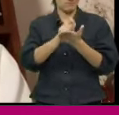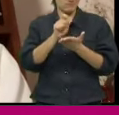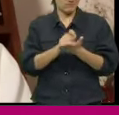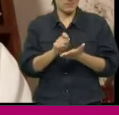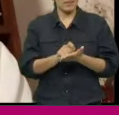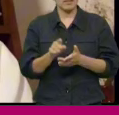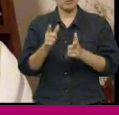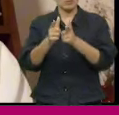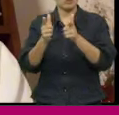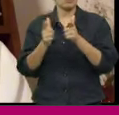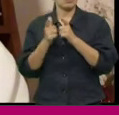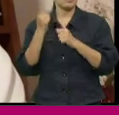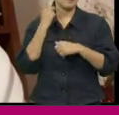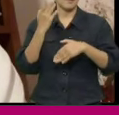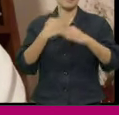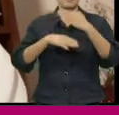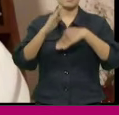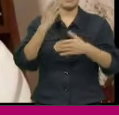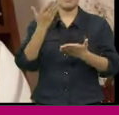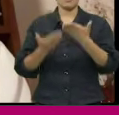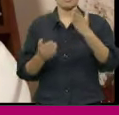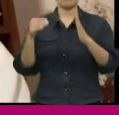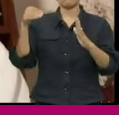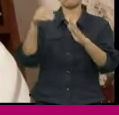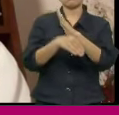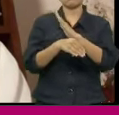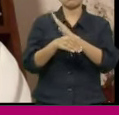fueron? 16 años.